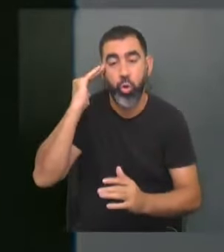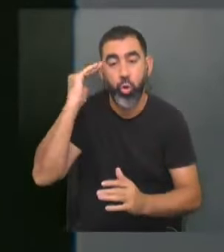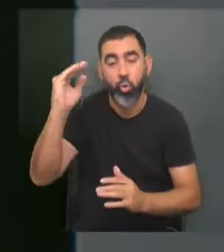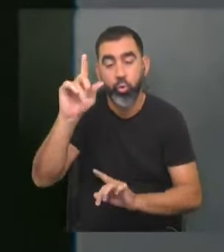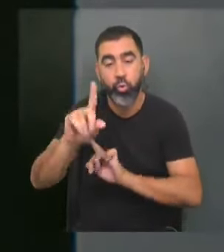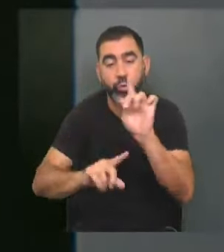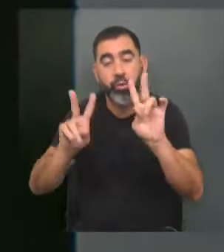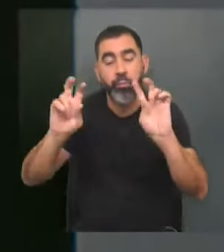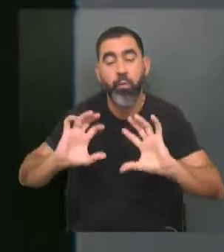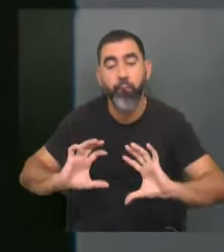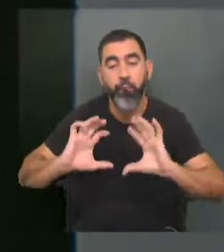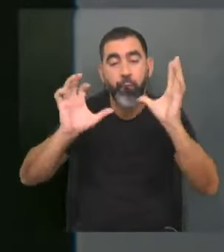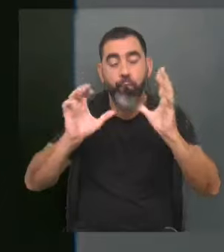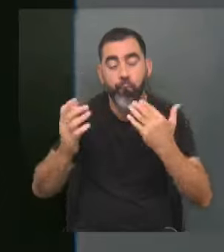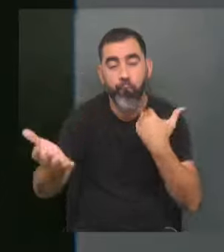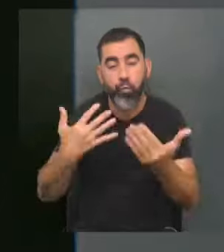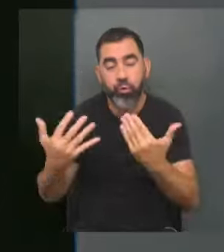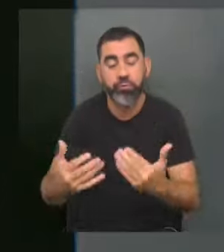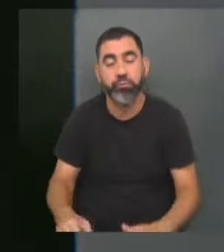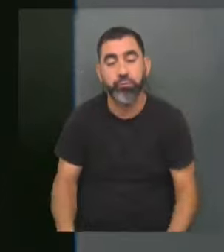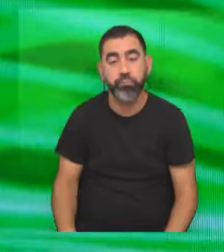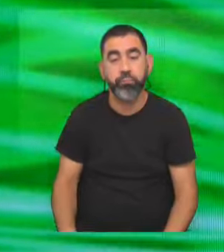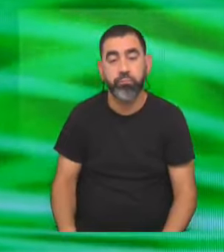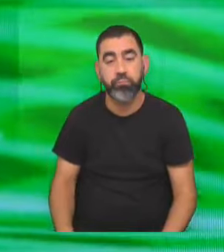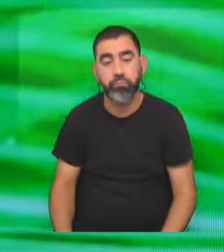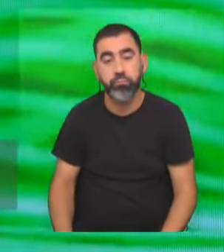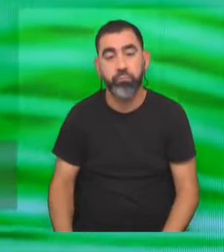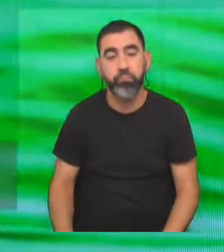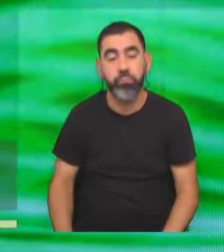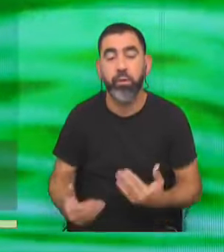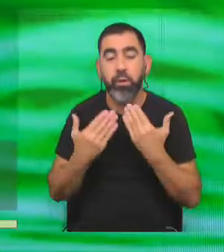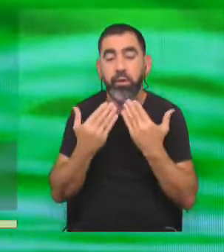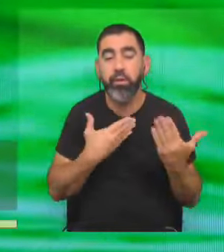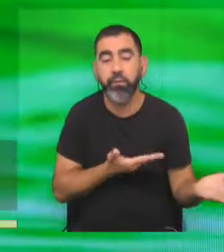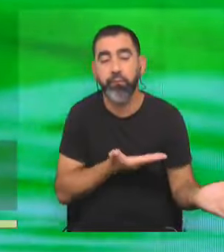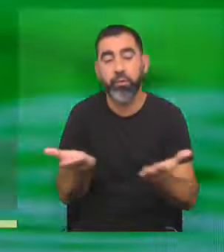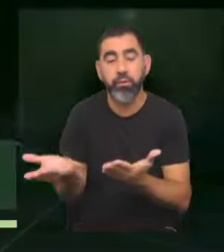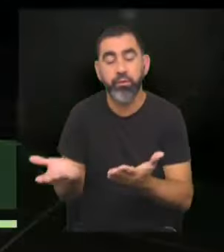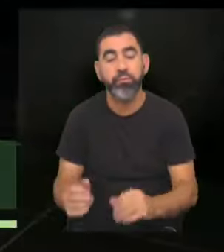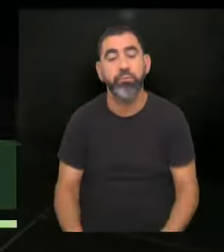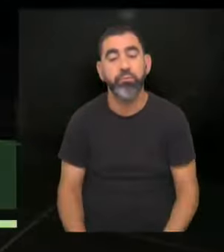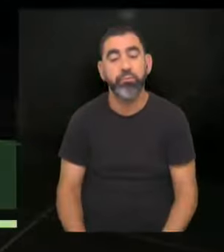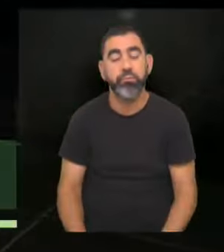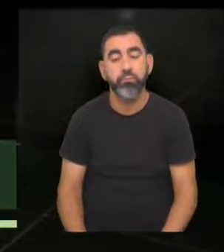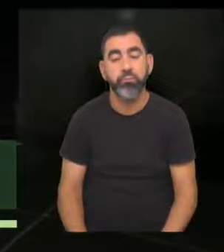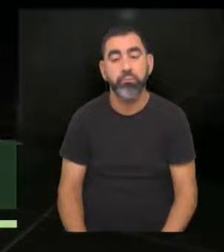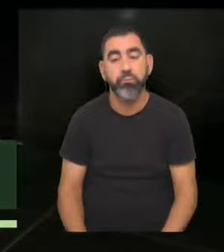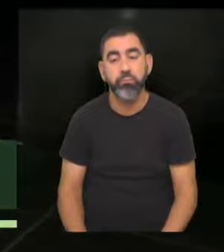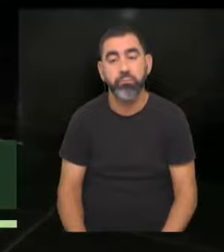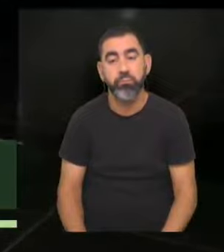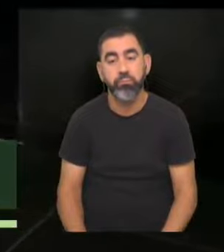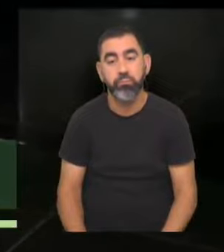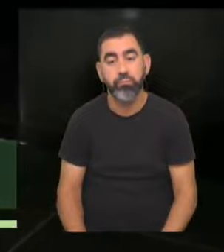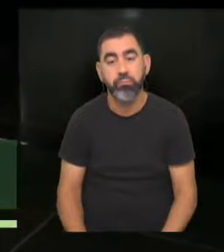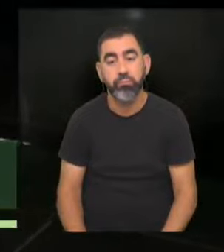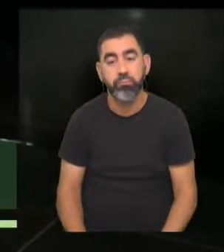sobre temas de violencia eh bienvenido y gracias por por estos minutos gracias por la invitación por favor e yo estaba planteando